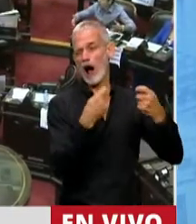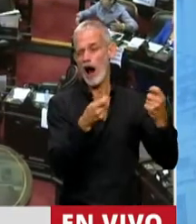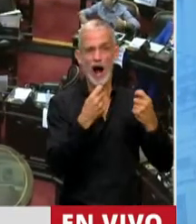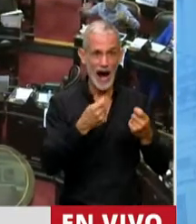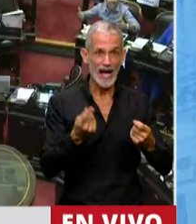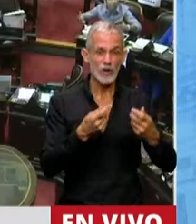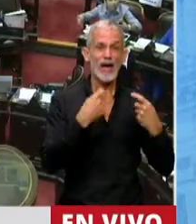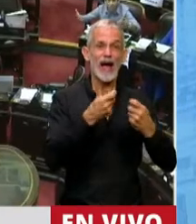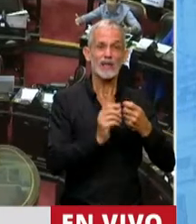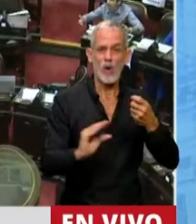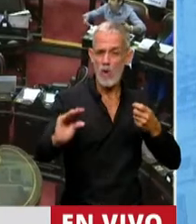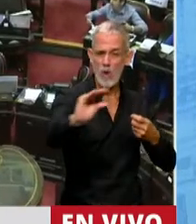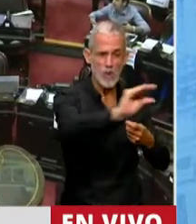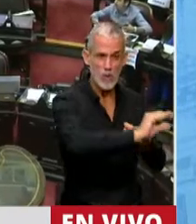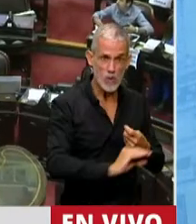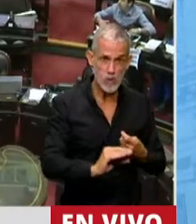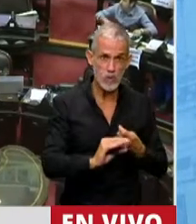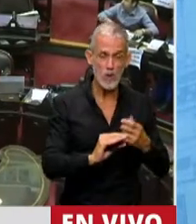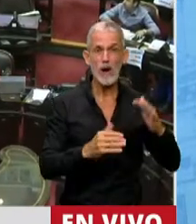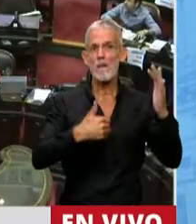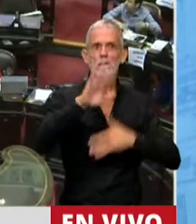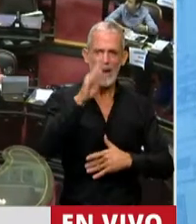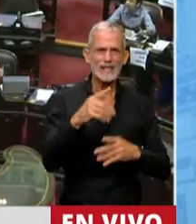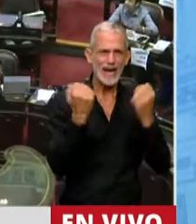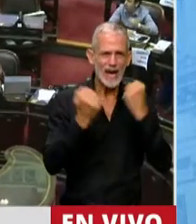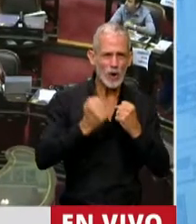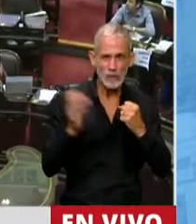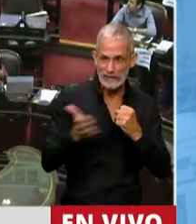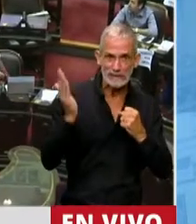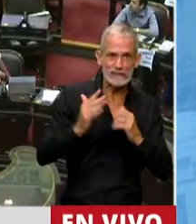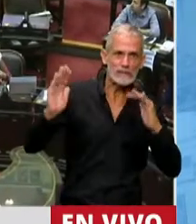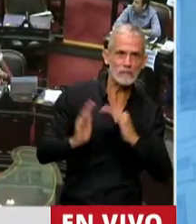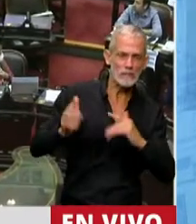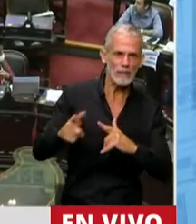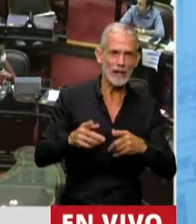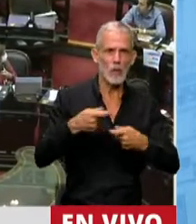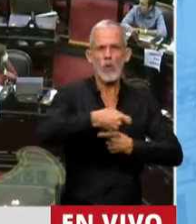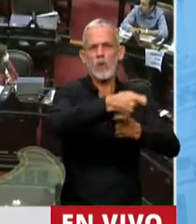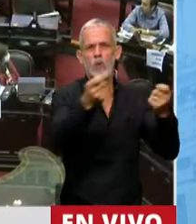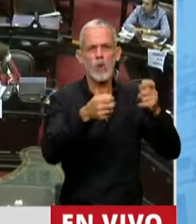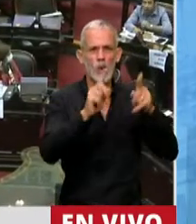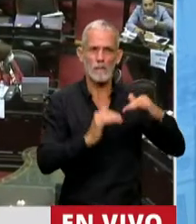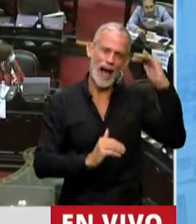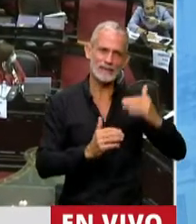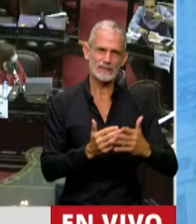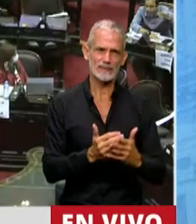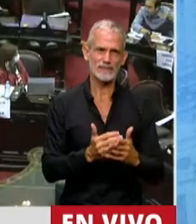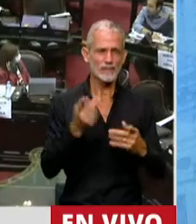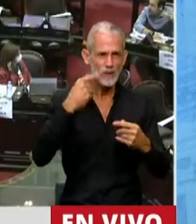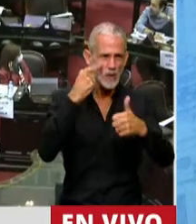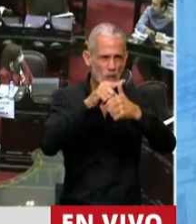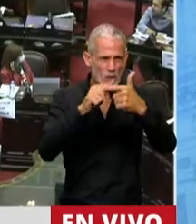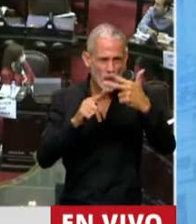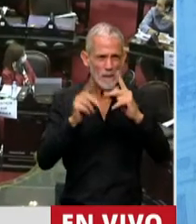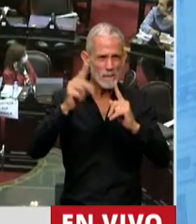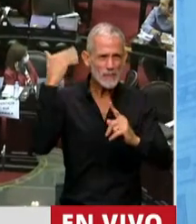la distribución del ingreso es mayor de la que la economía argentina puede brindar. Pero si miramos la historia de estas tres grandes